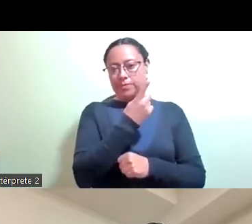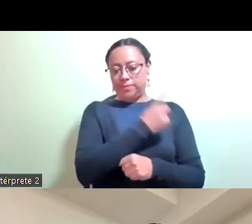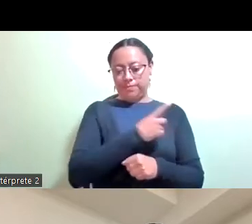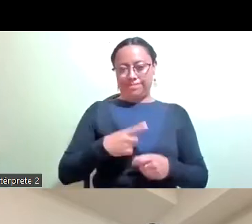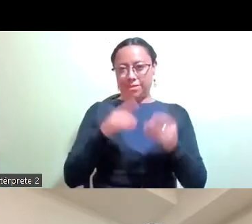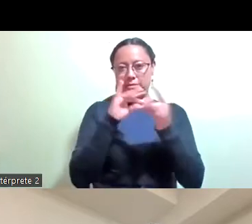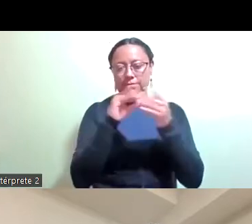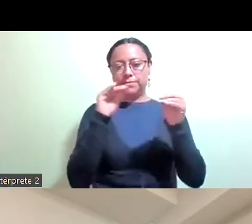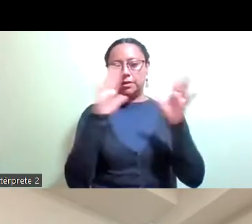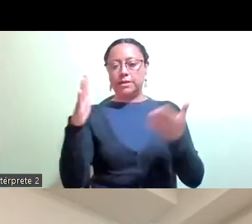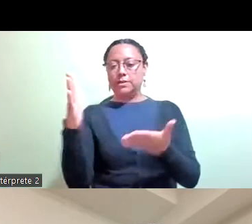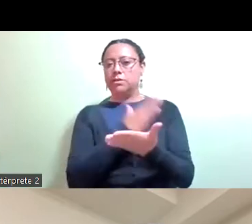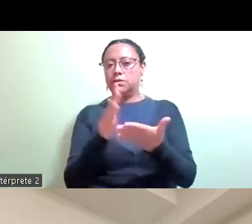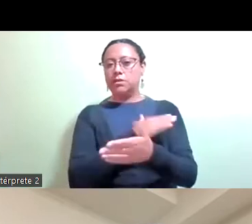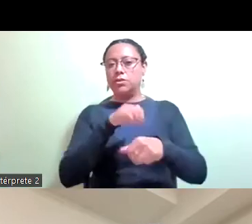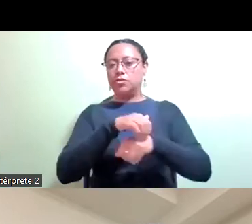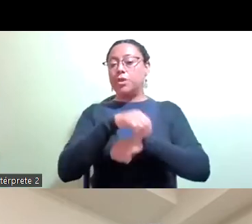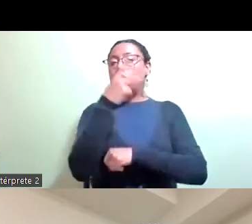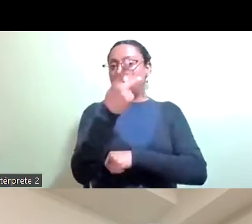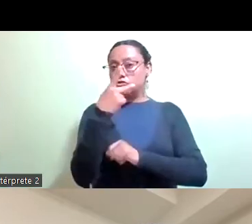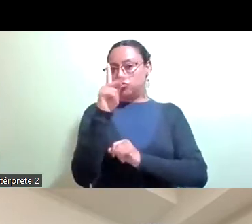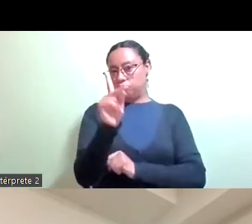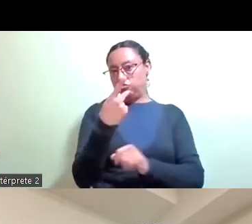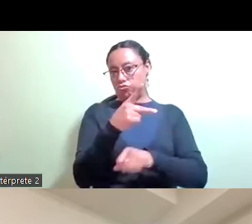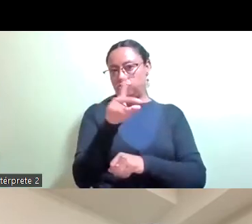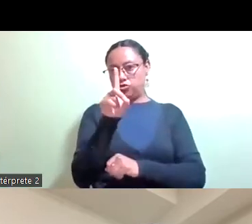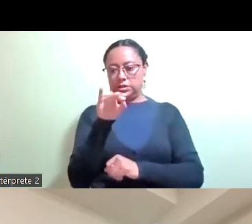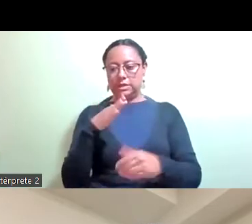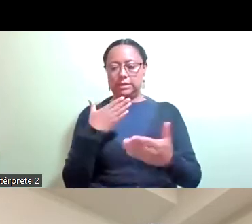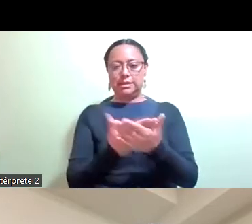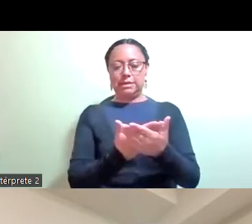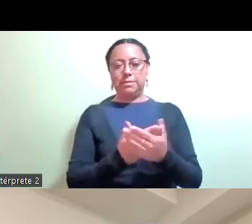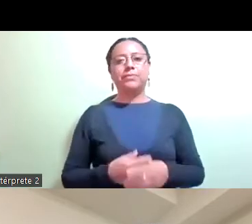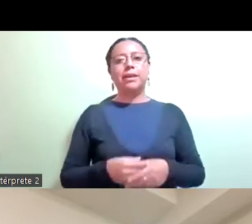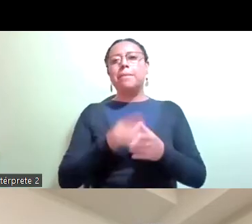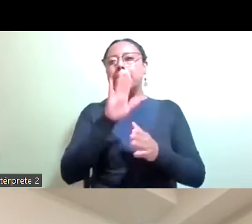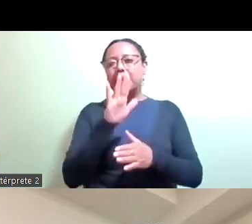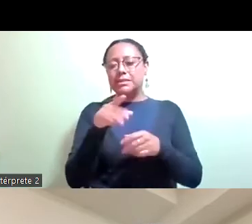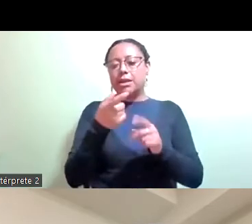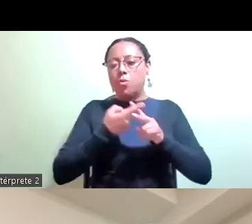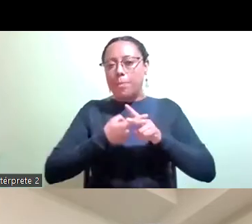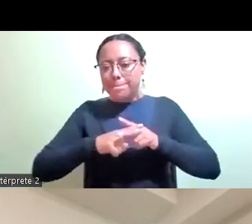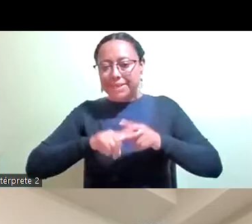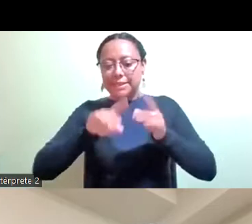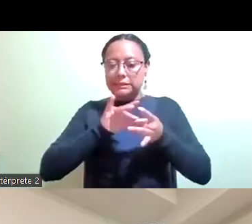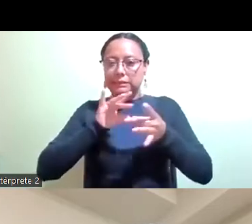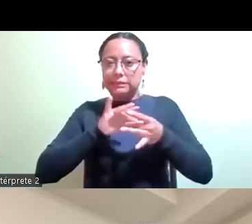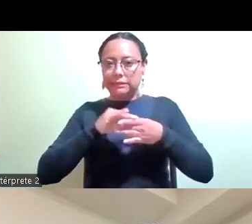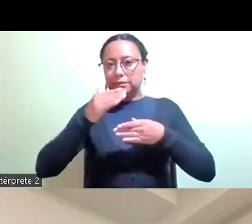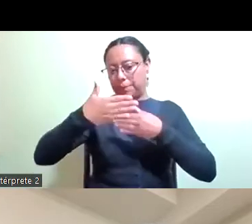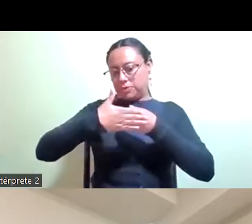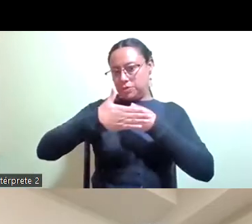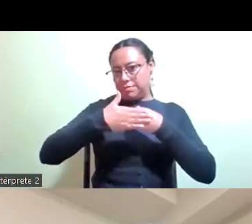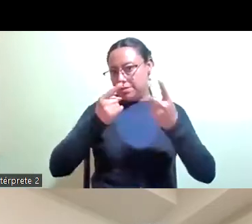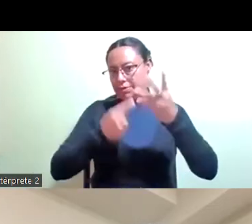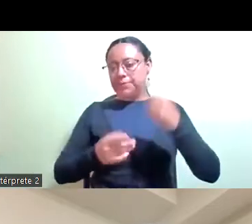dictamen, en la parte preambular, en el preámbulo, señala bueno, pues a la Comisión de Salud del